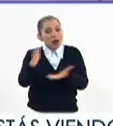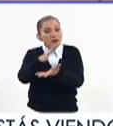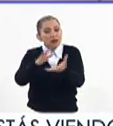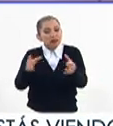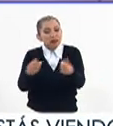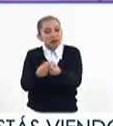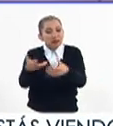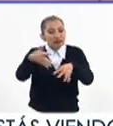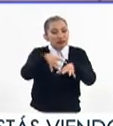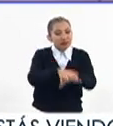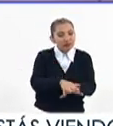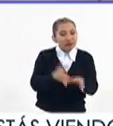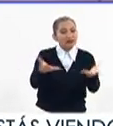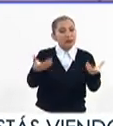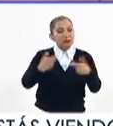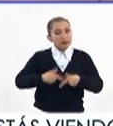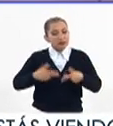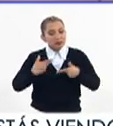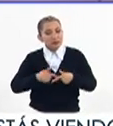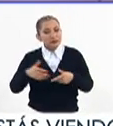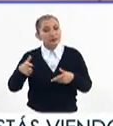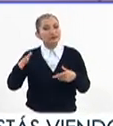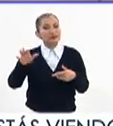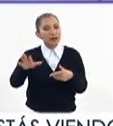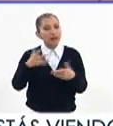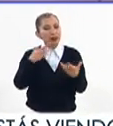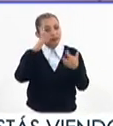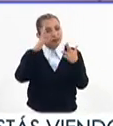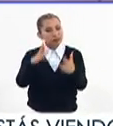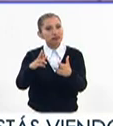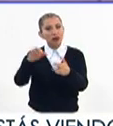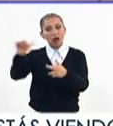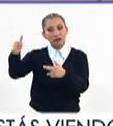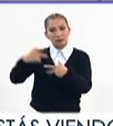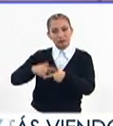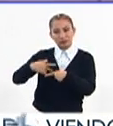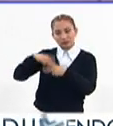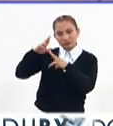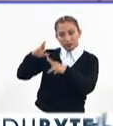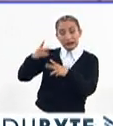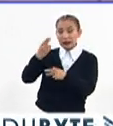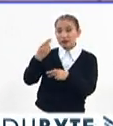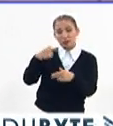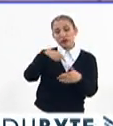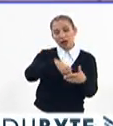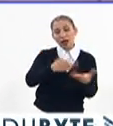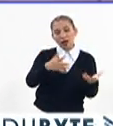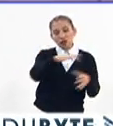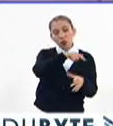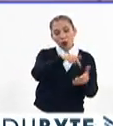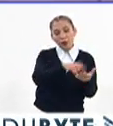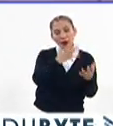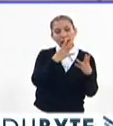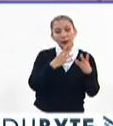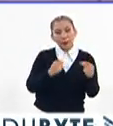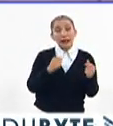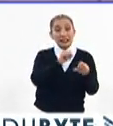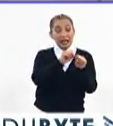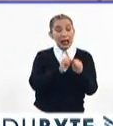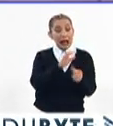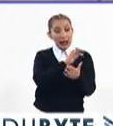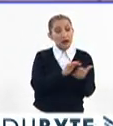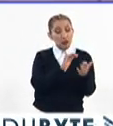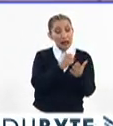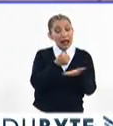sociedad incluyente, sociedad que sea respetuosa del otro, necesitamos generar esos espacios, y la sala de